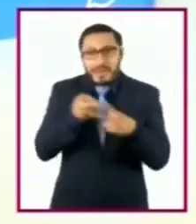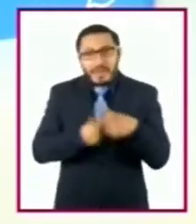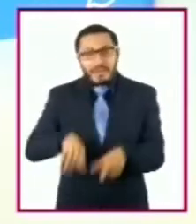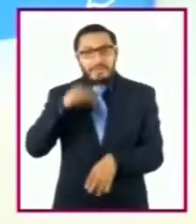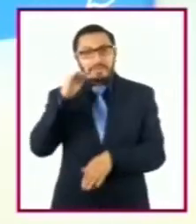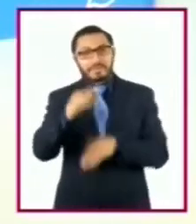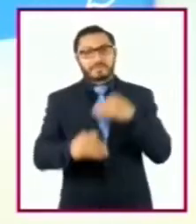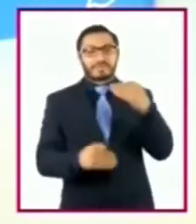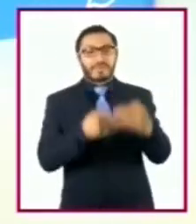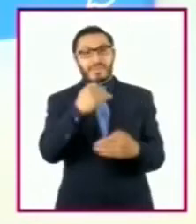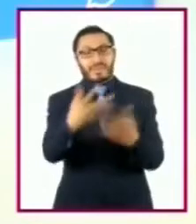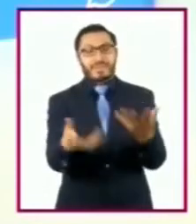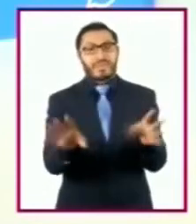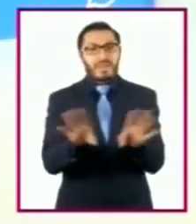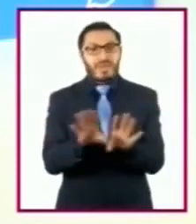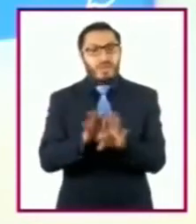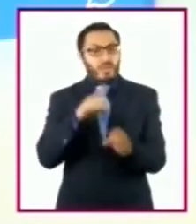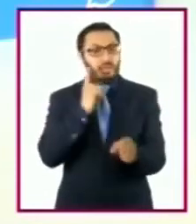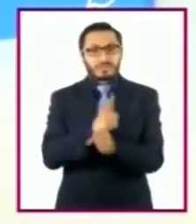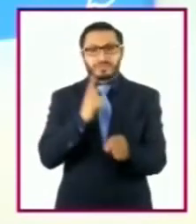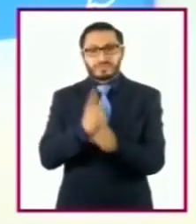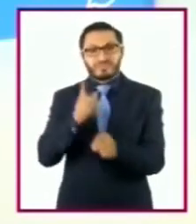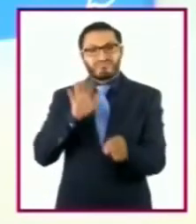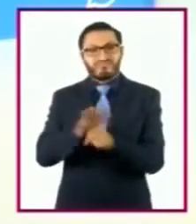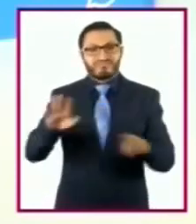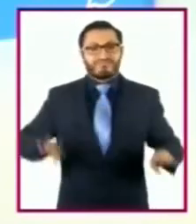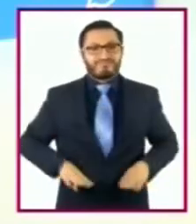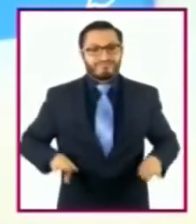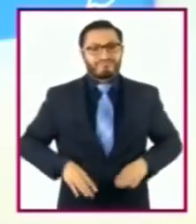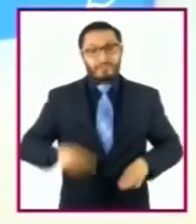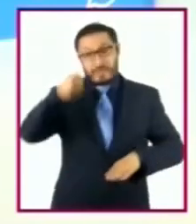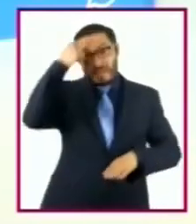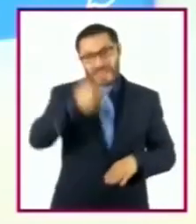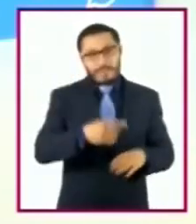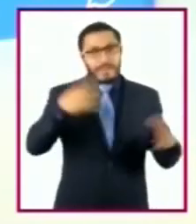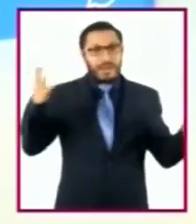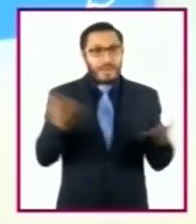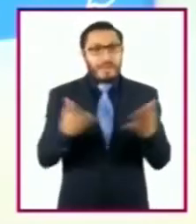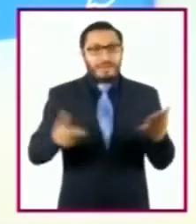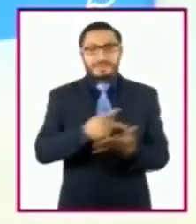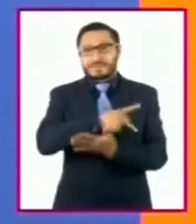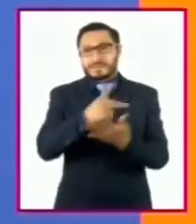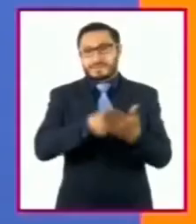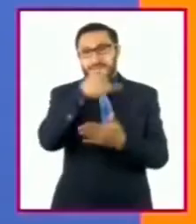identificar los elementos que tienen que considerar para construir su proyecto de vida.